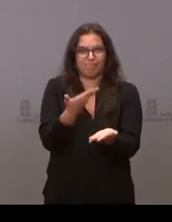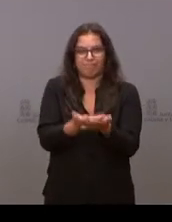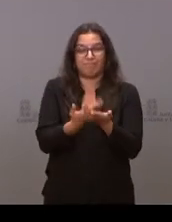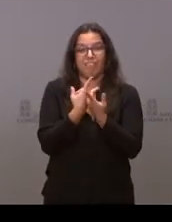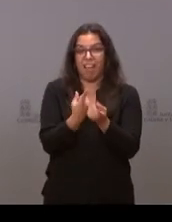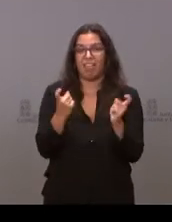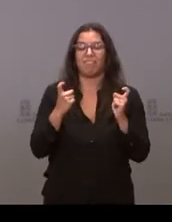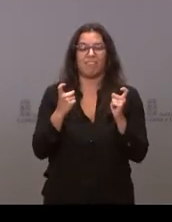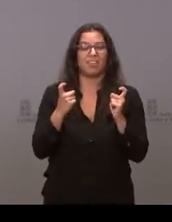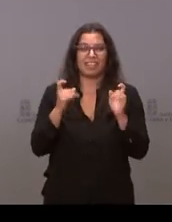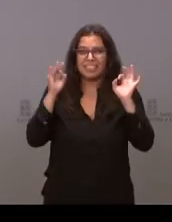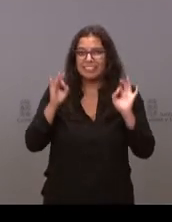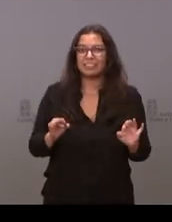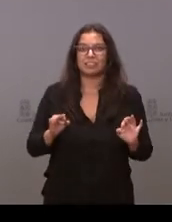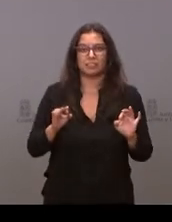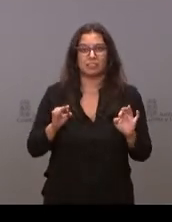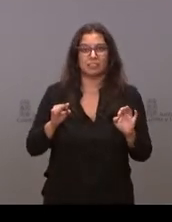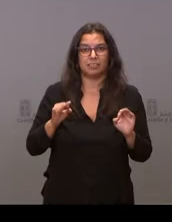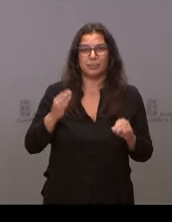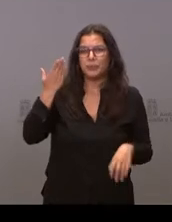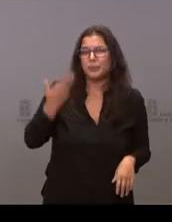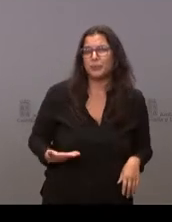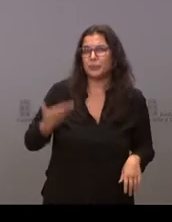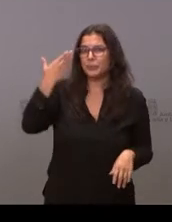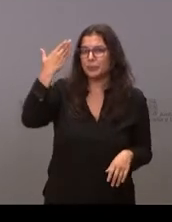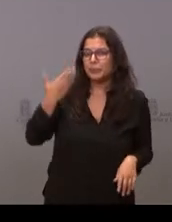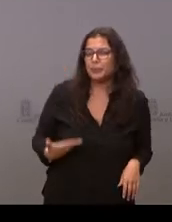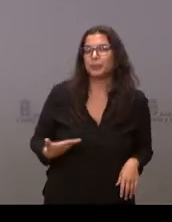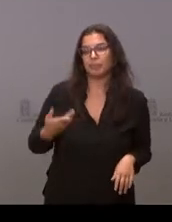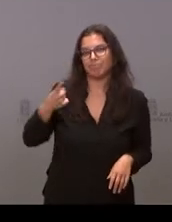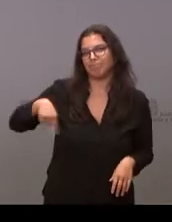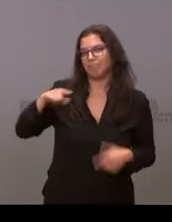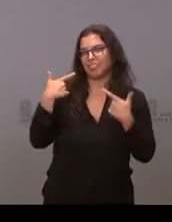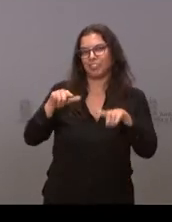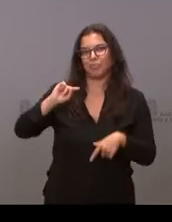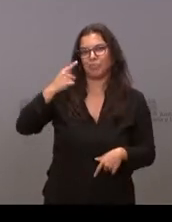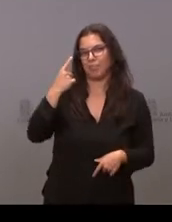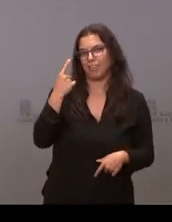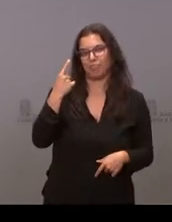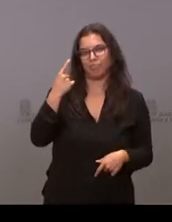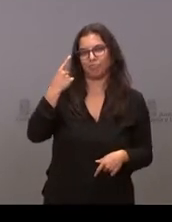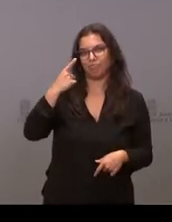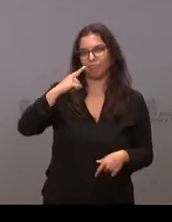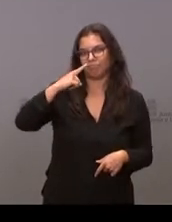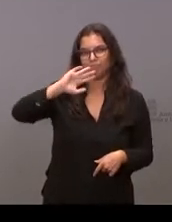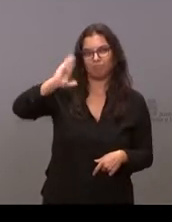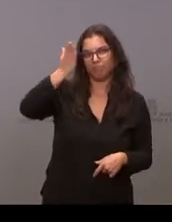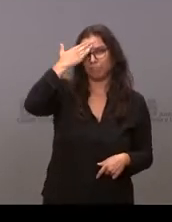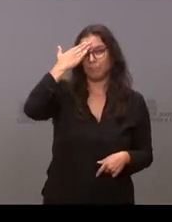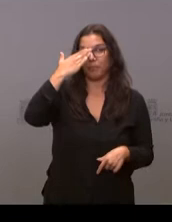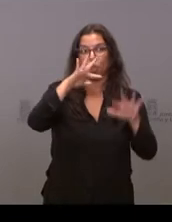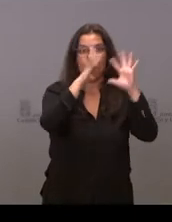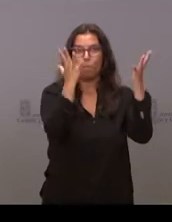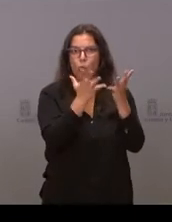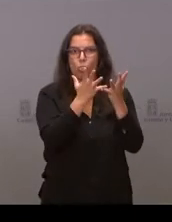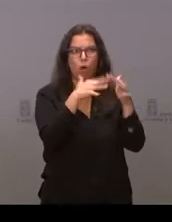necesario, básico y esencial. Cuando el mundo se paralizó, ellos evitaron que